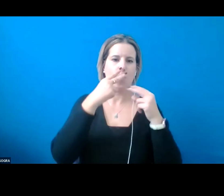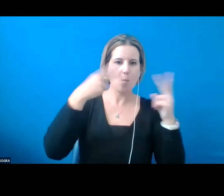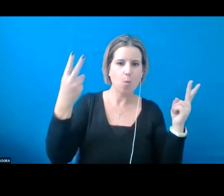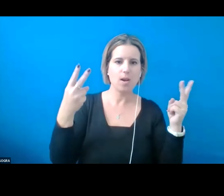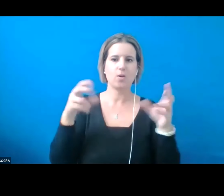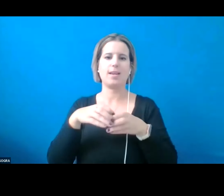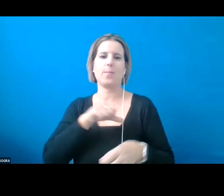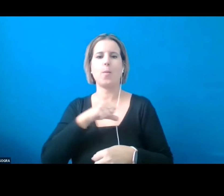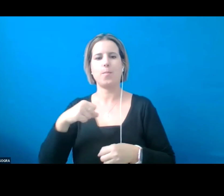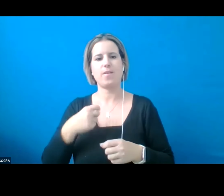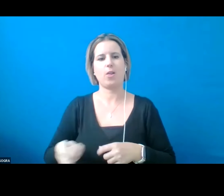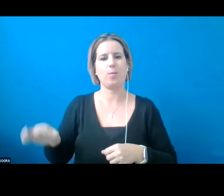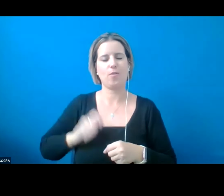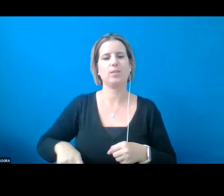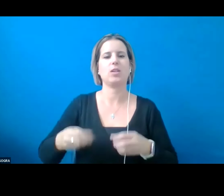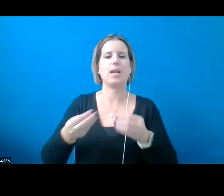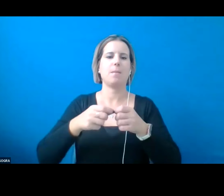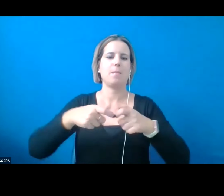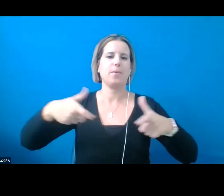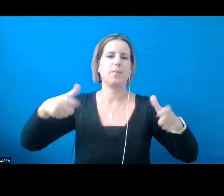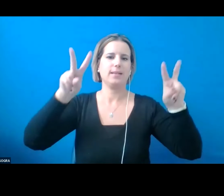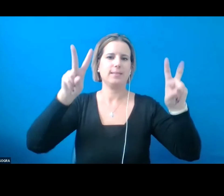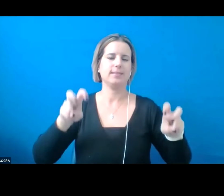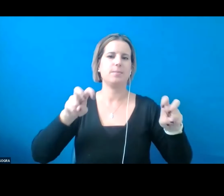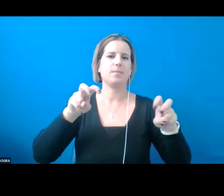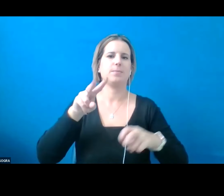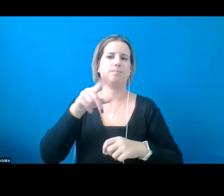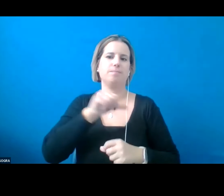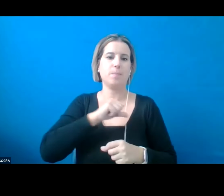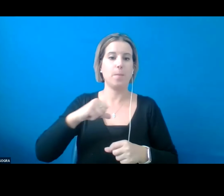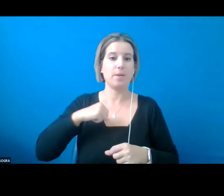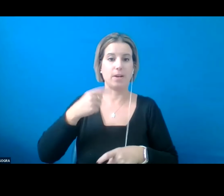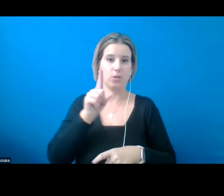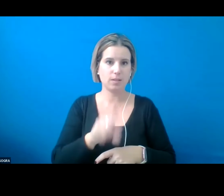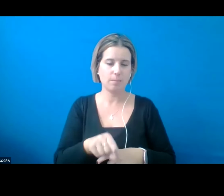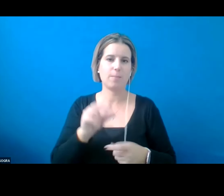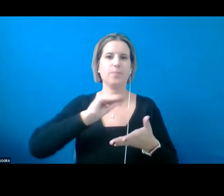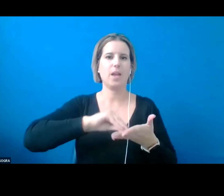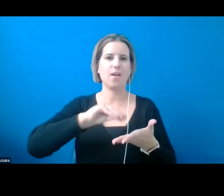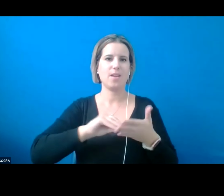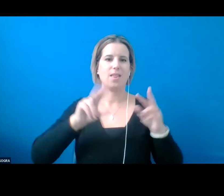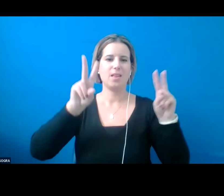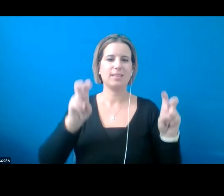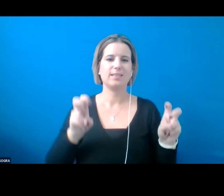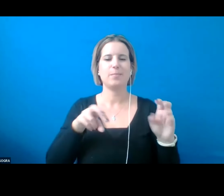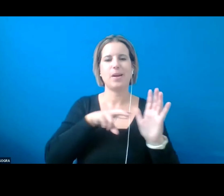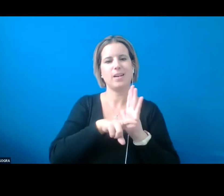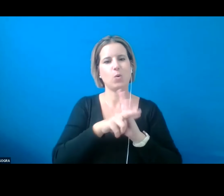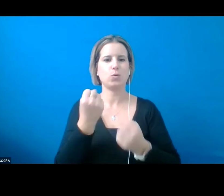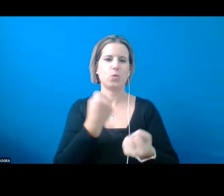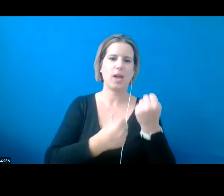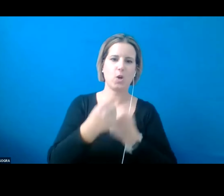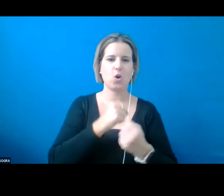privados públicos concertados con el tema de los CAI y privados que en muchas ocasiones también con el tema de los recursos económicos que se